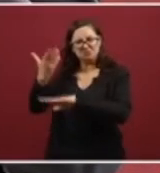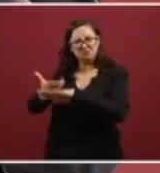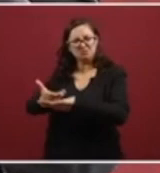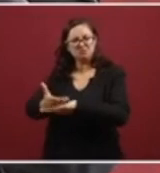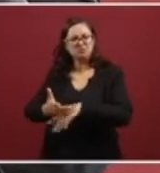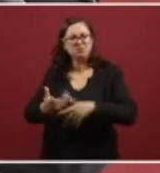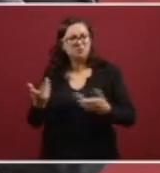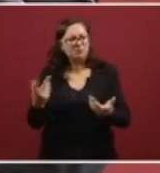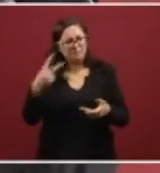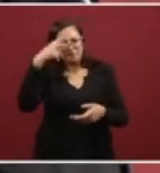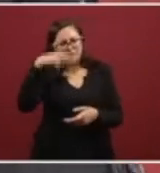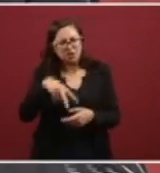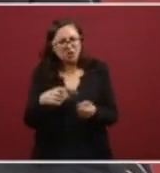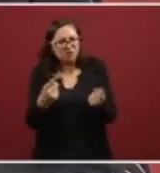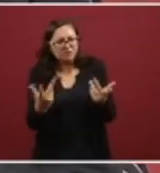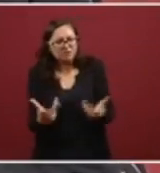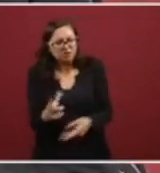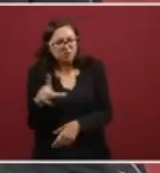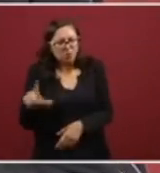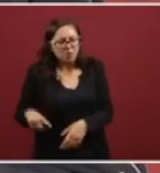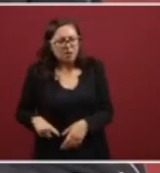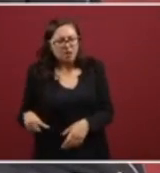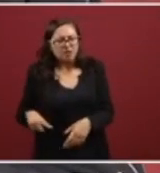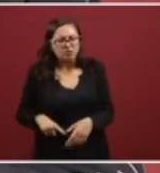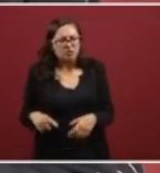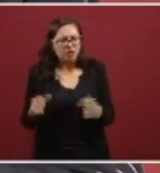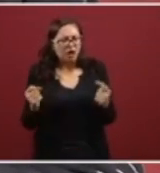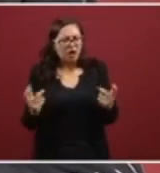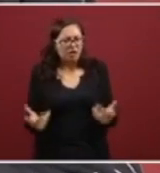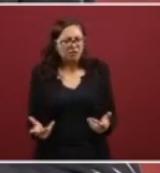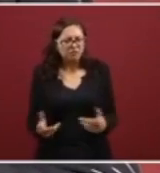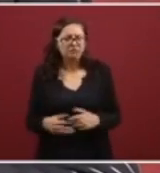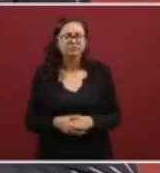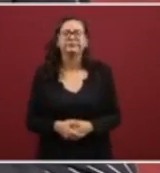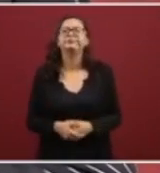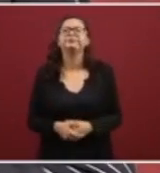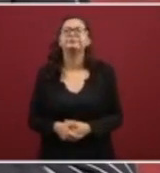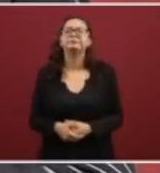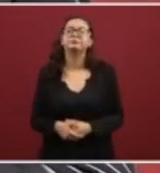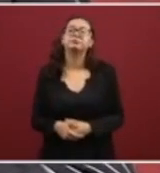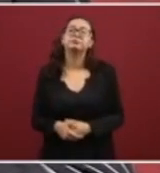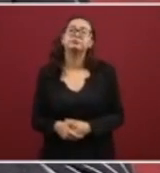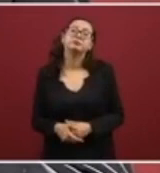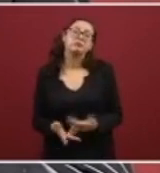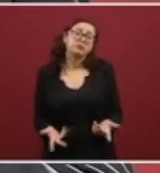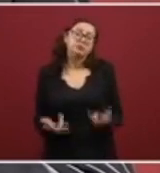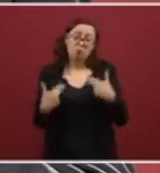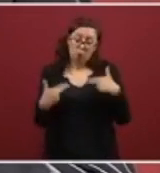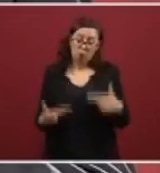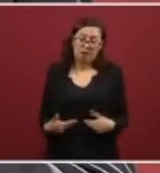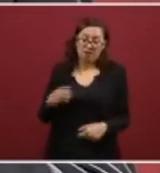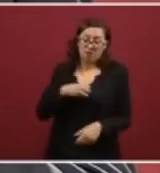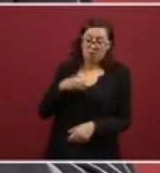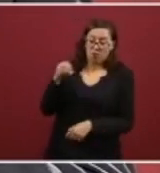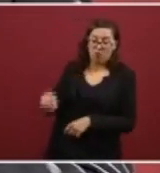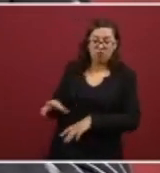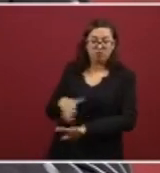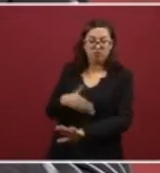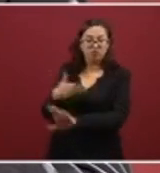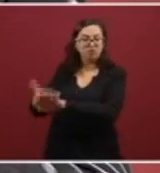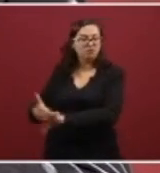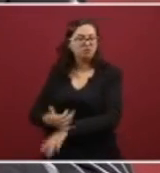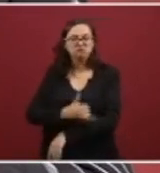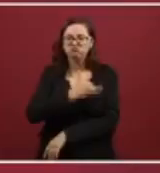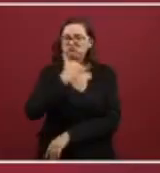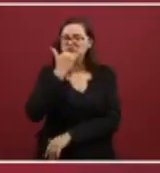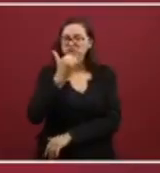como se está planteando? La xenofobia siempre es un error y la posición del gobierno de la República en